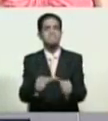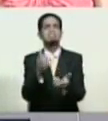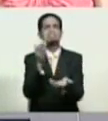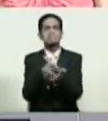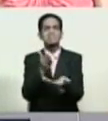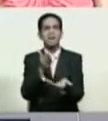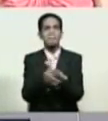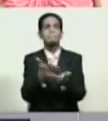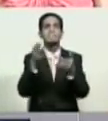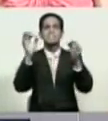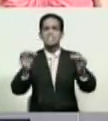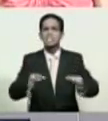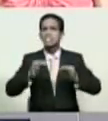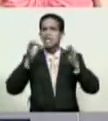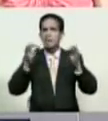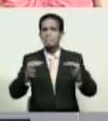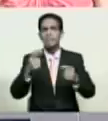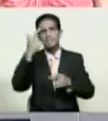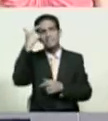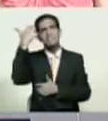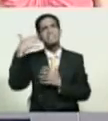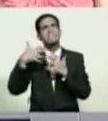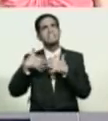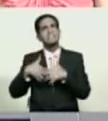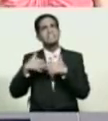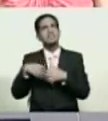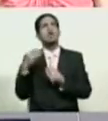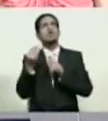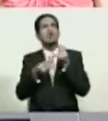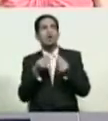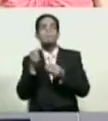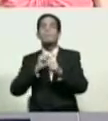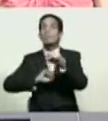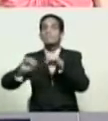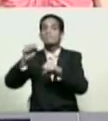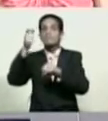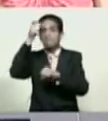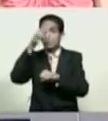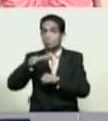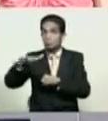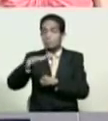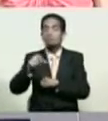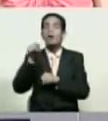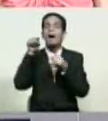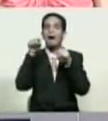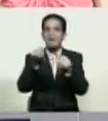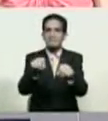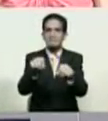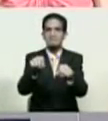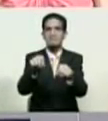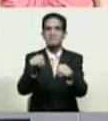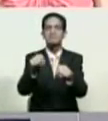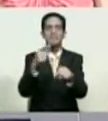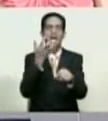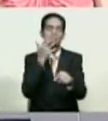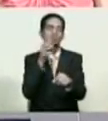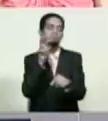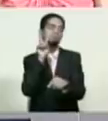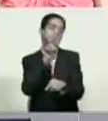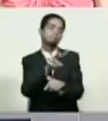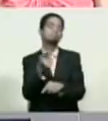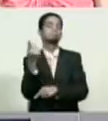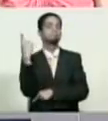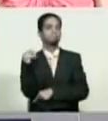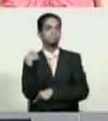que siempre ha estado maquinando cómo defender y proteger a nuestro pueblo. Bueno, ahí está el resultado de lo que